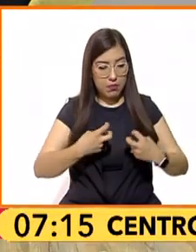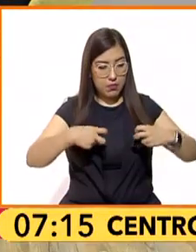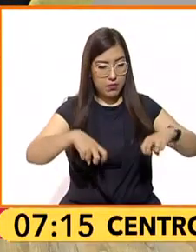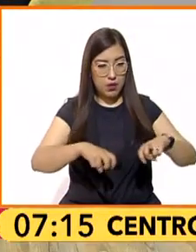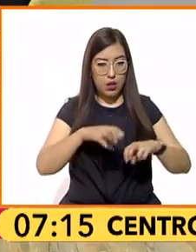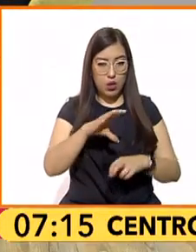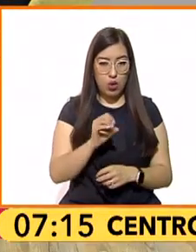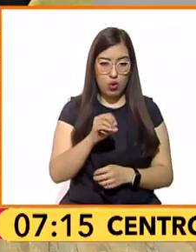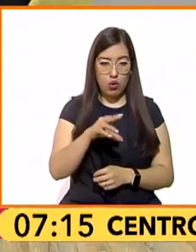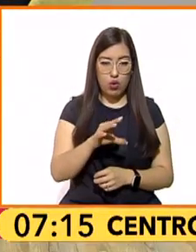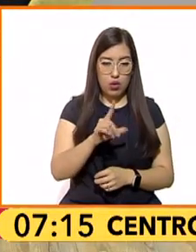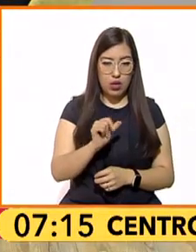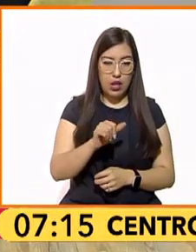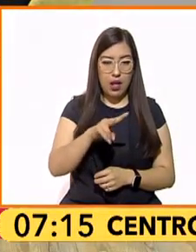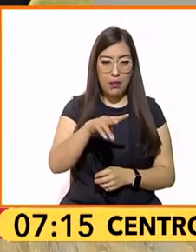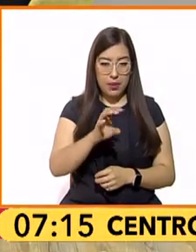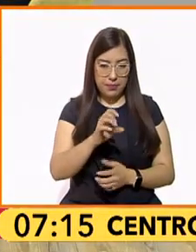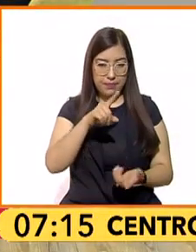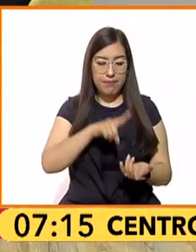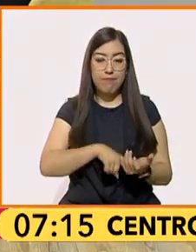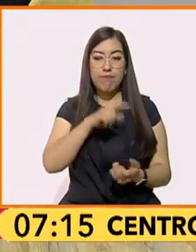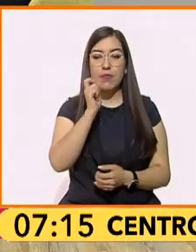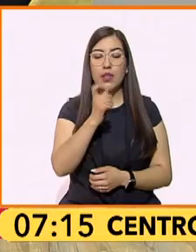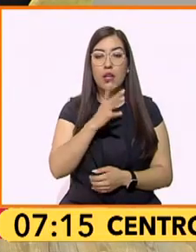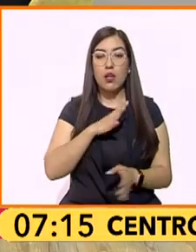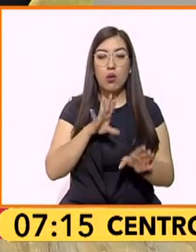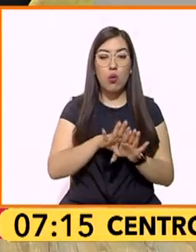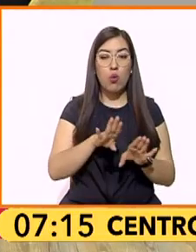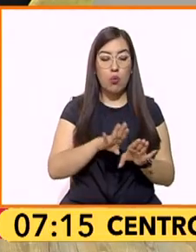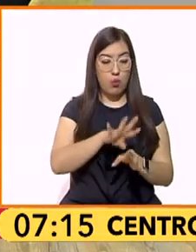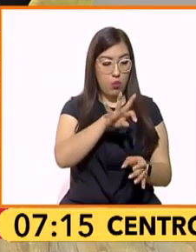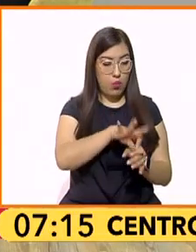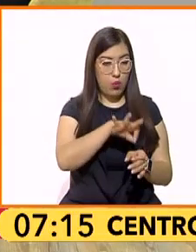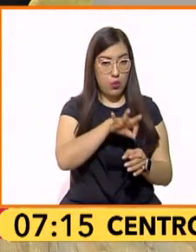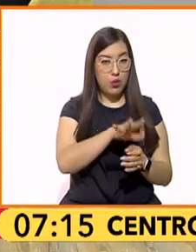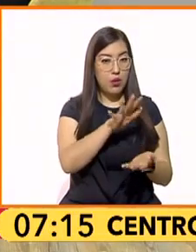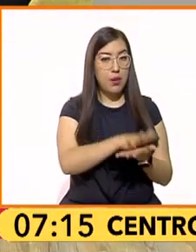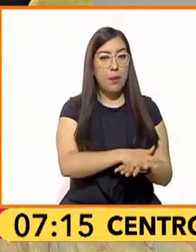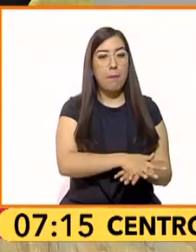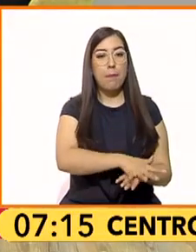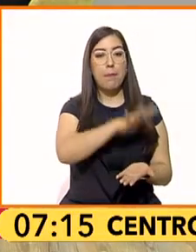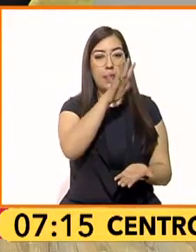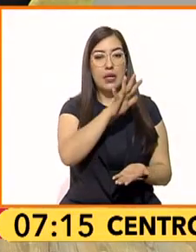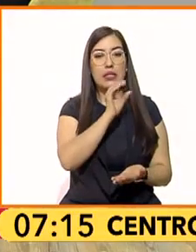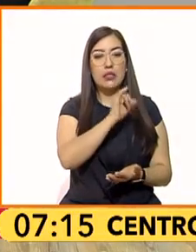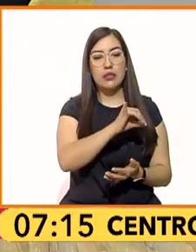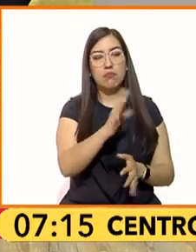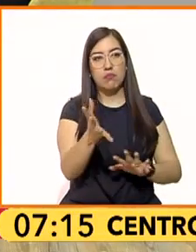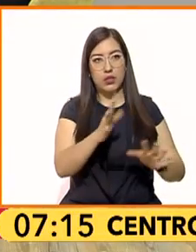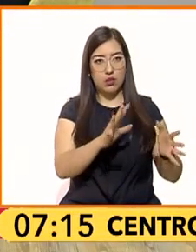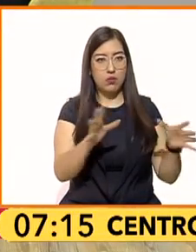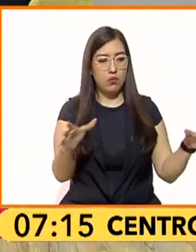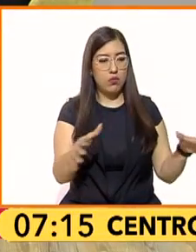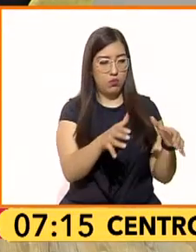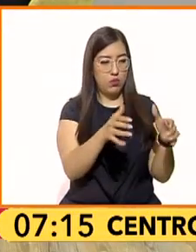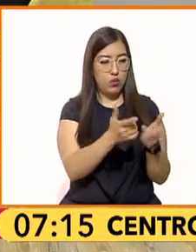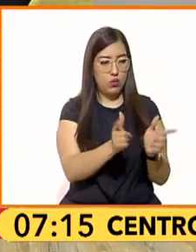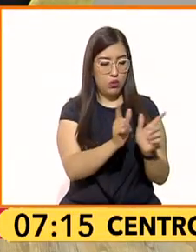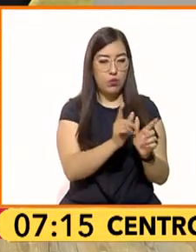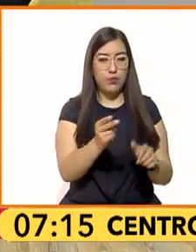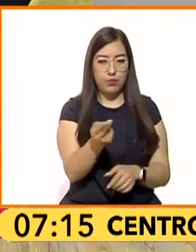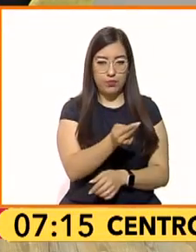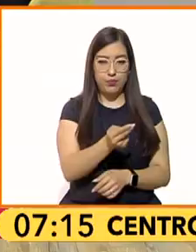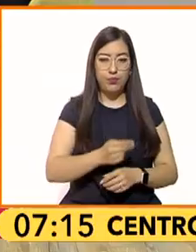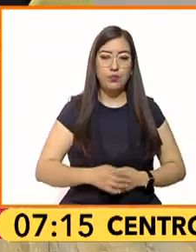lo que podríamos llamar no una mayoría relativa, sino no una mayoría absoluta, sino relativa. Claro.